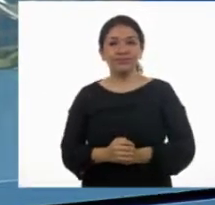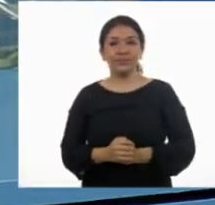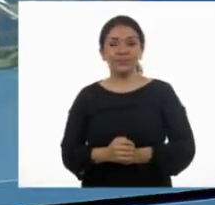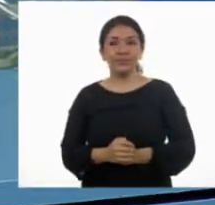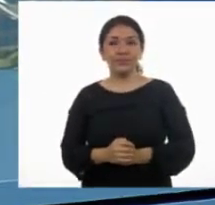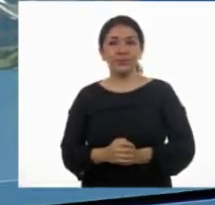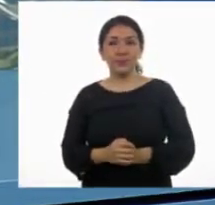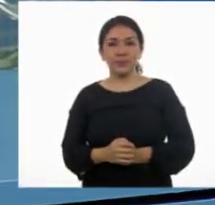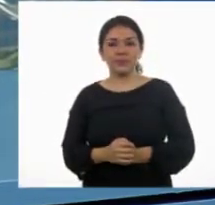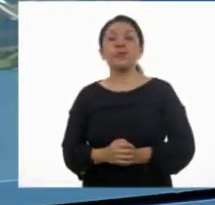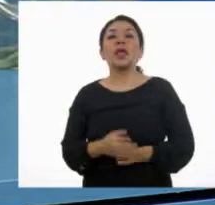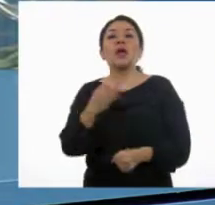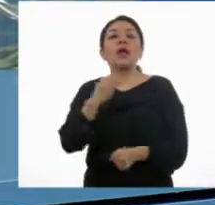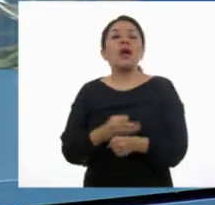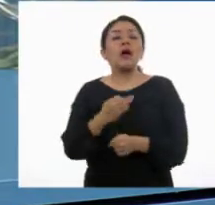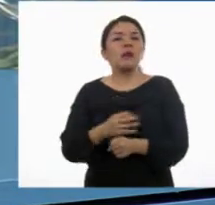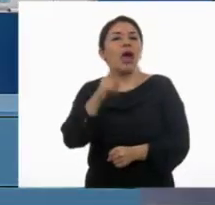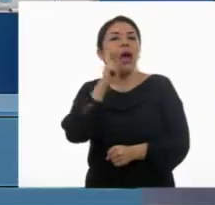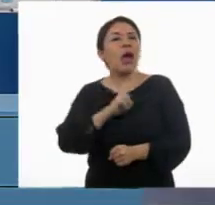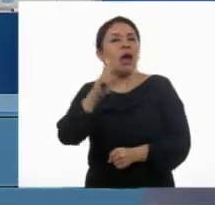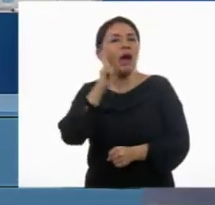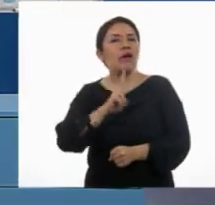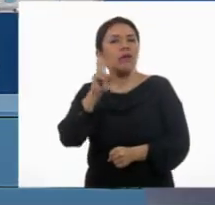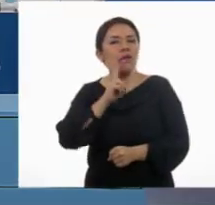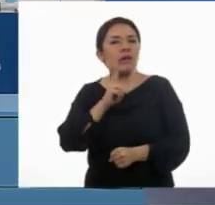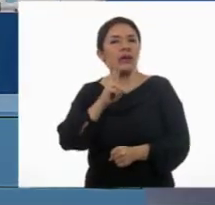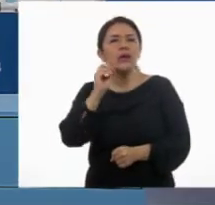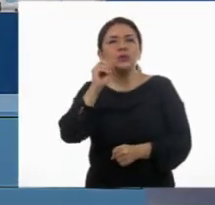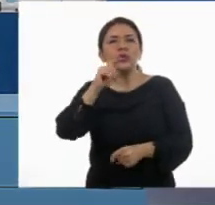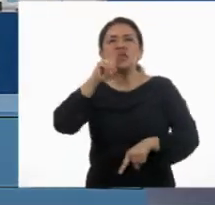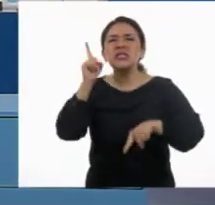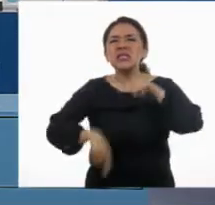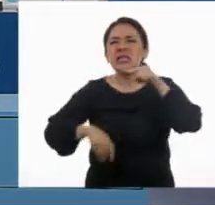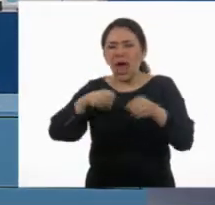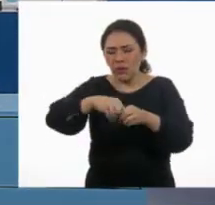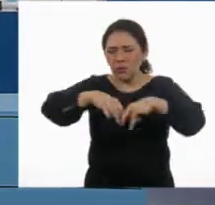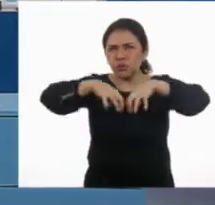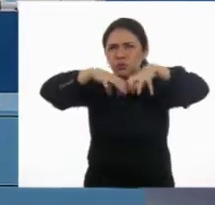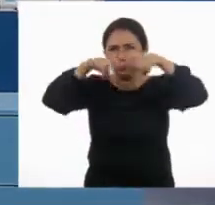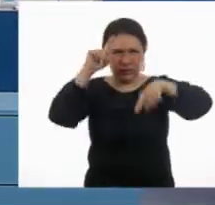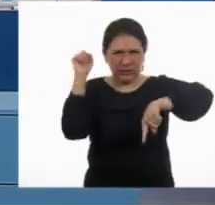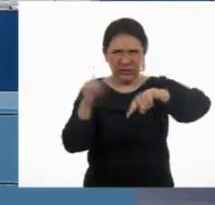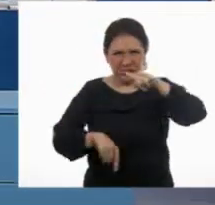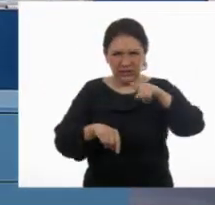Eso. Vamos a tratar de vaciar un poco la espumita